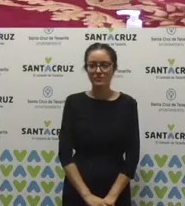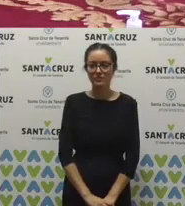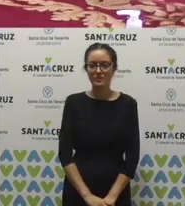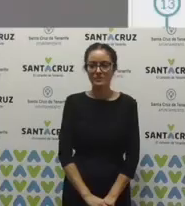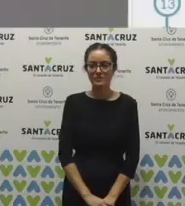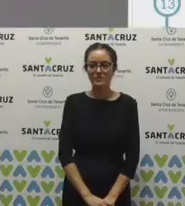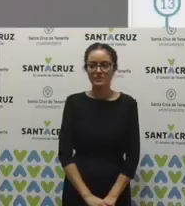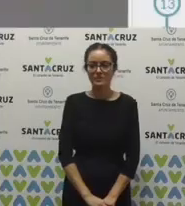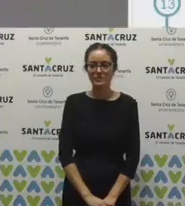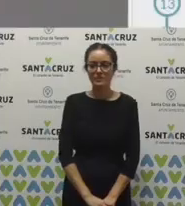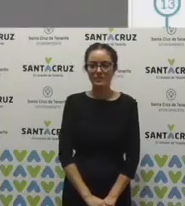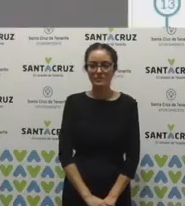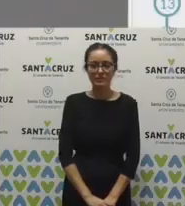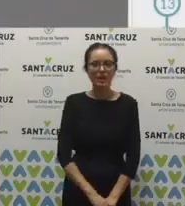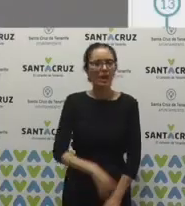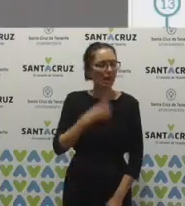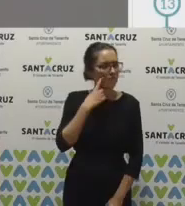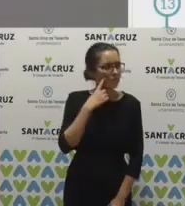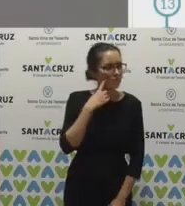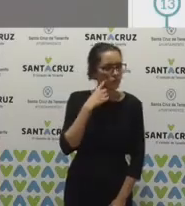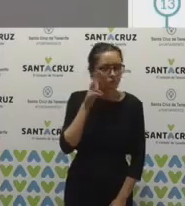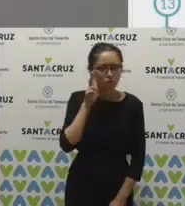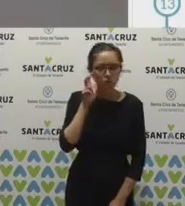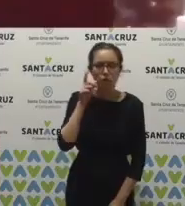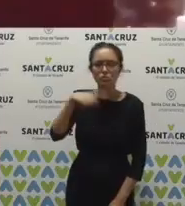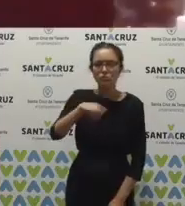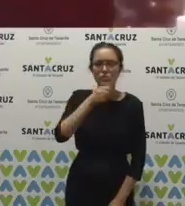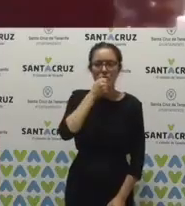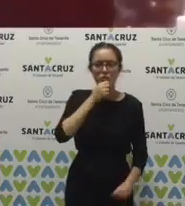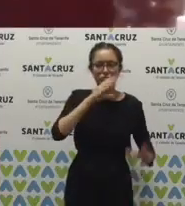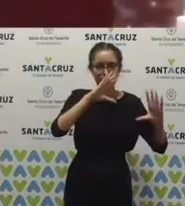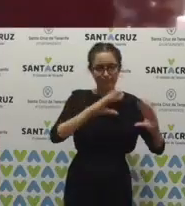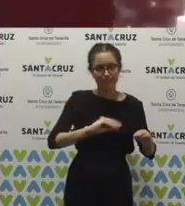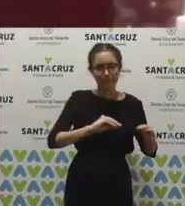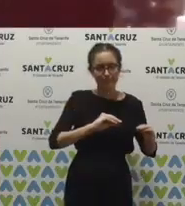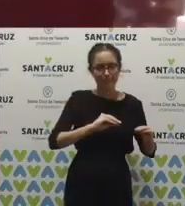se les escucha a ver tiene usted el micro quitado